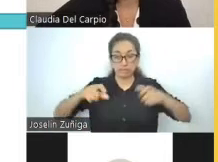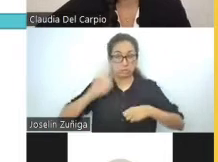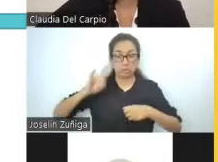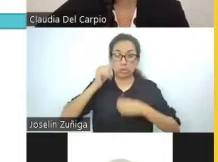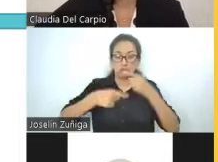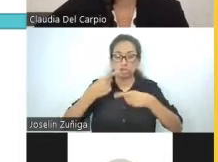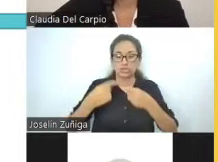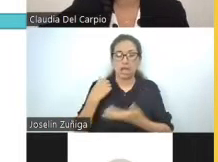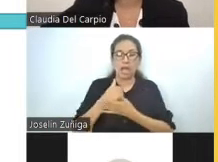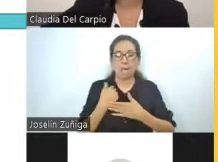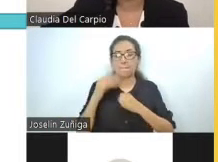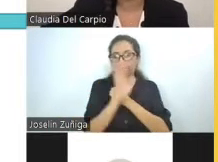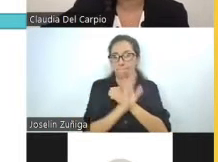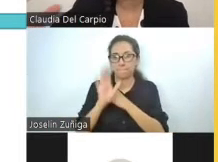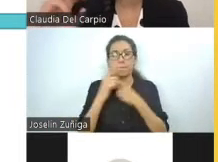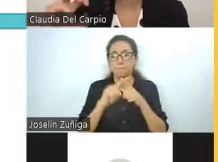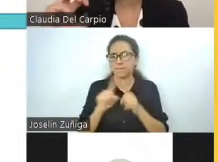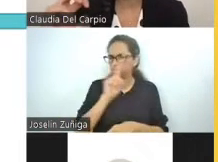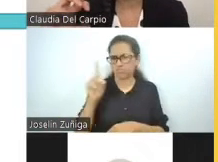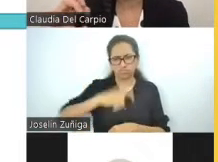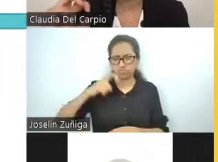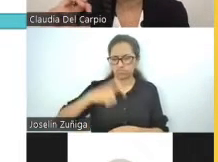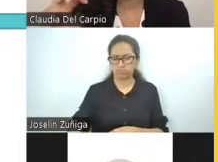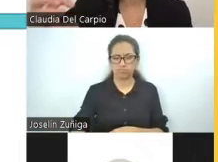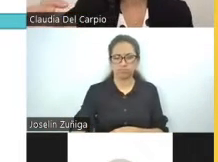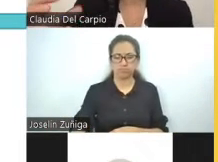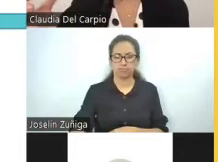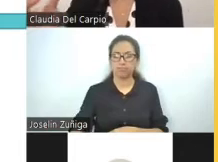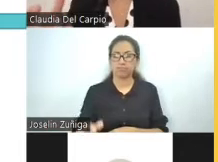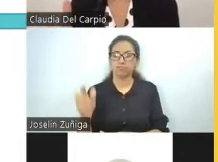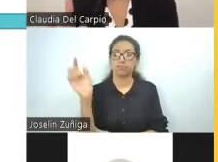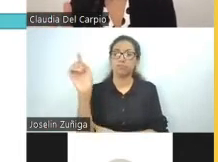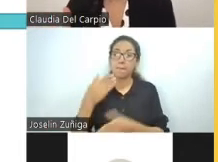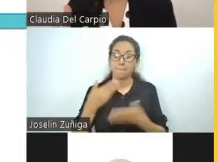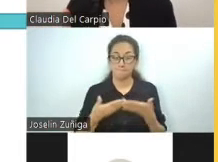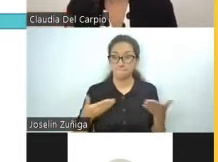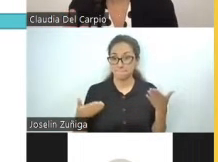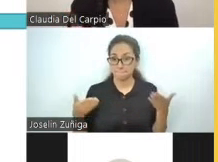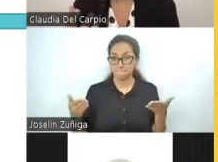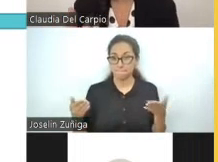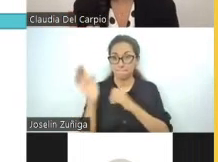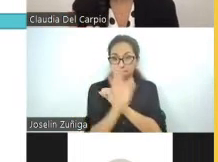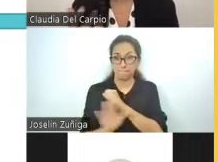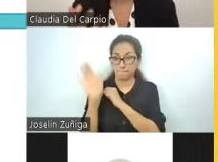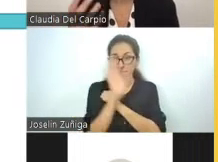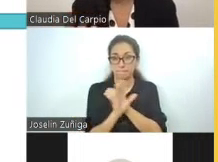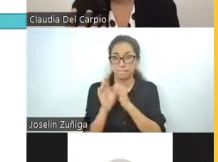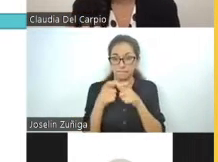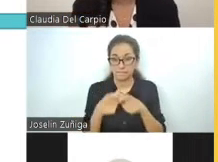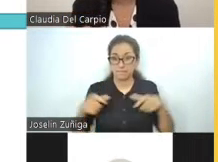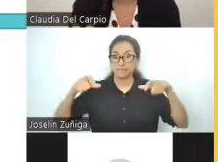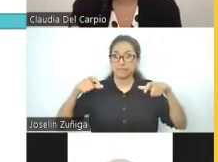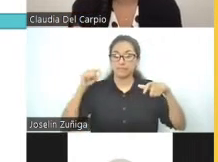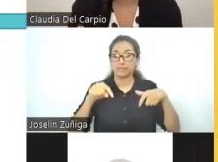sentimos más protegidas, pero no es necesario. Los materiales con los que están hechos los protectores diarios descartables son